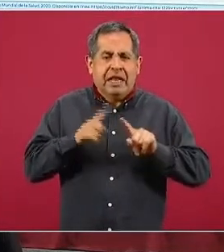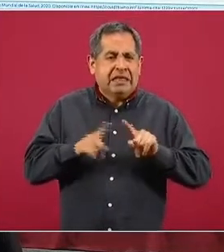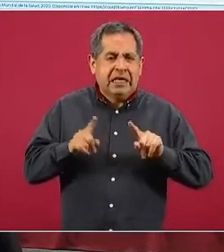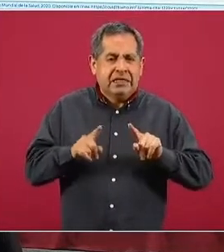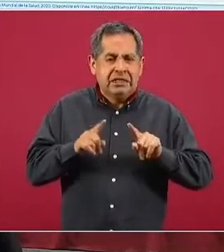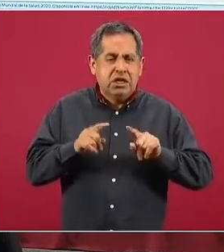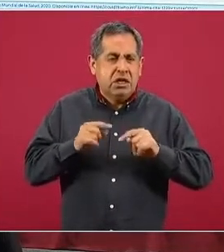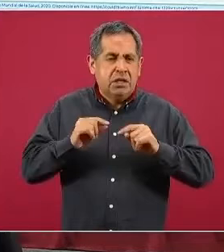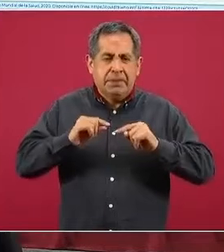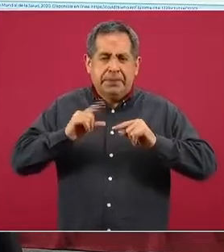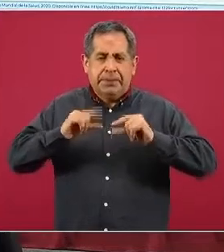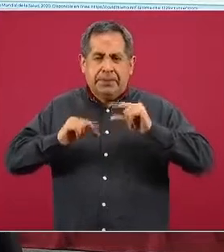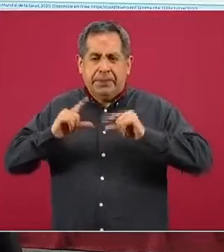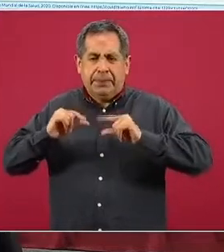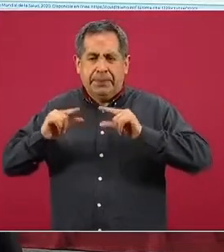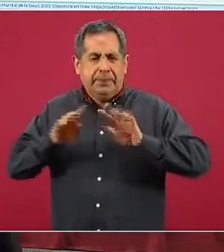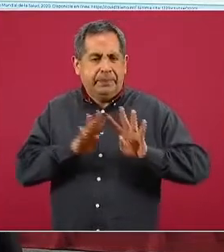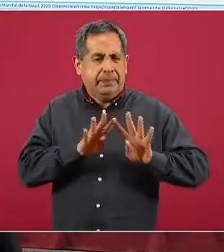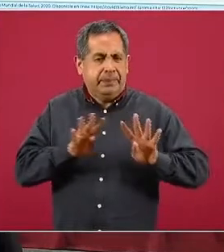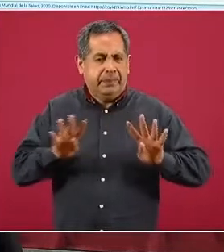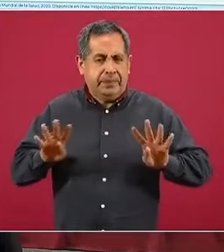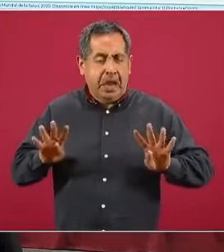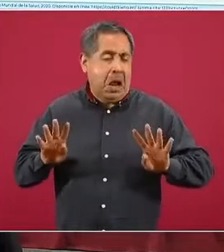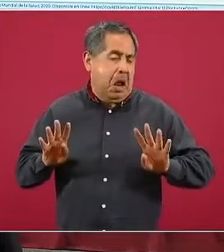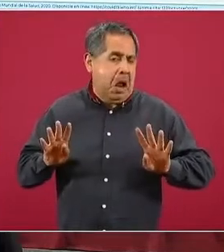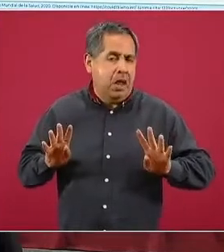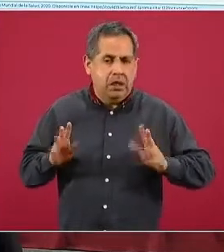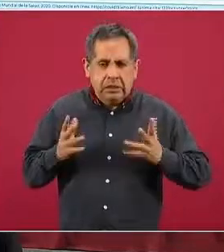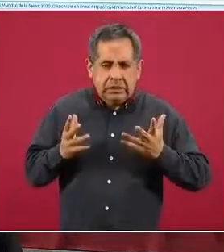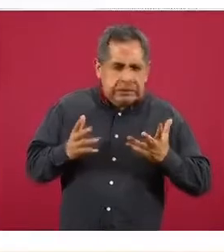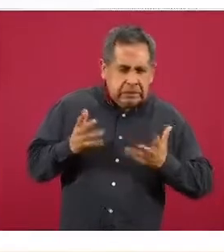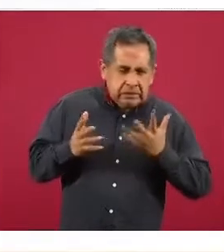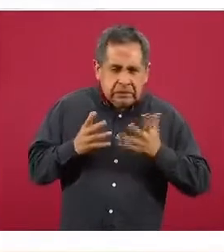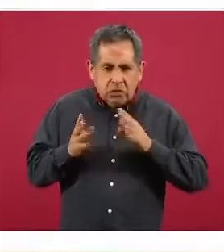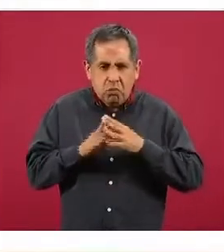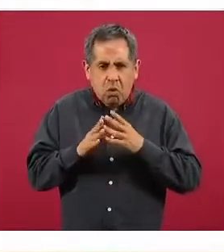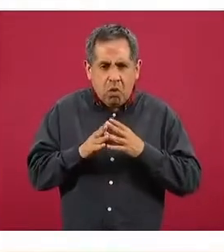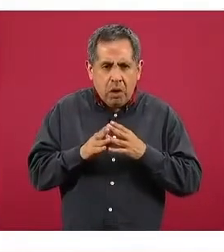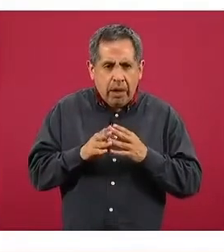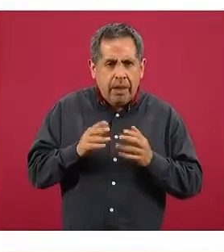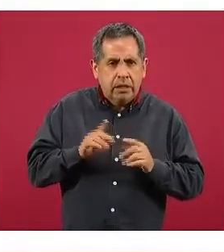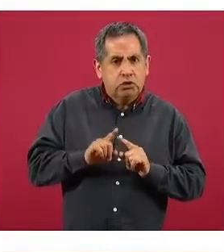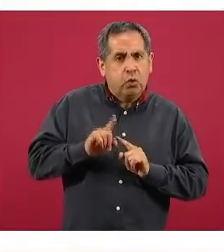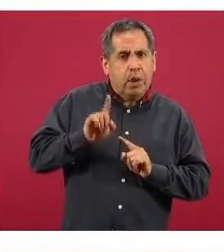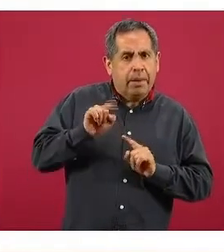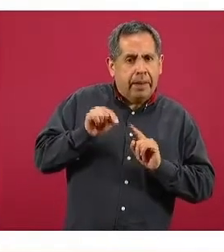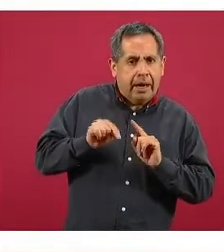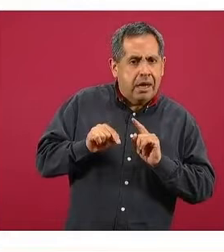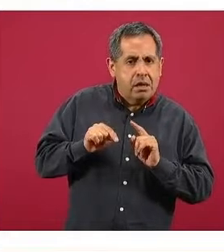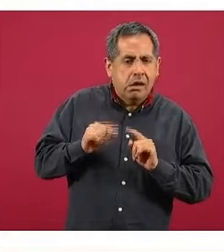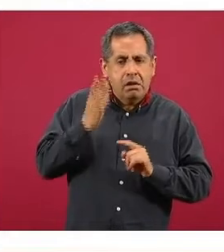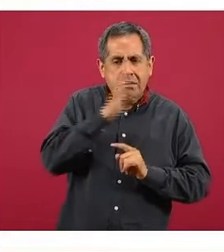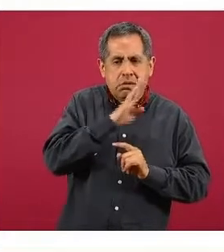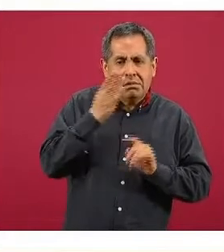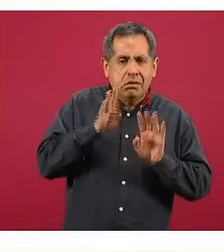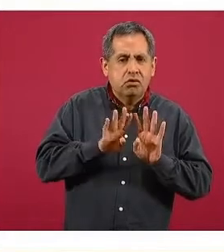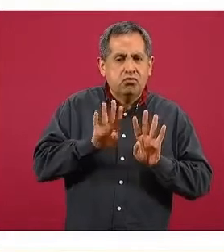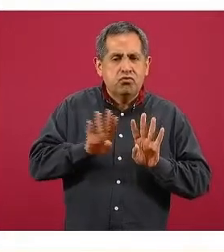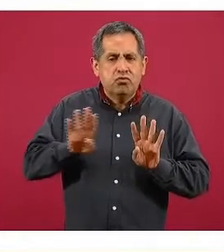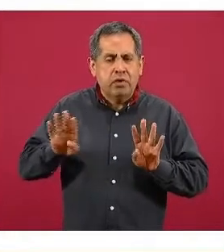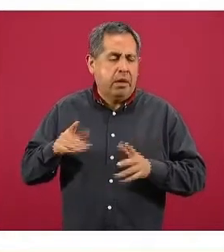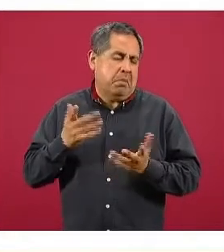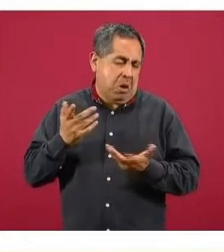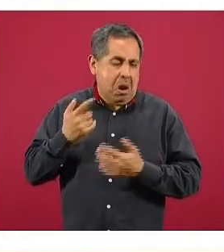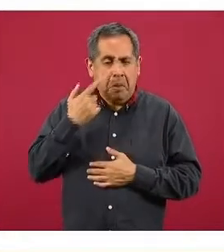largo de su acontecer y en los que es difícil discernir una tendencia general. Pero aquí podemos ver que hubo una primera